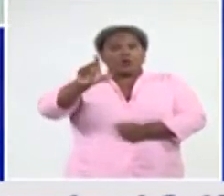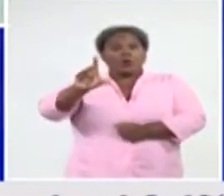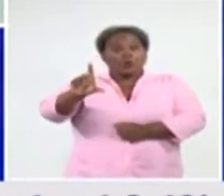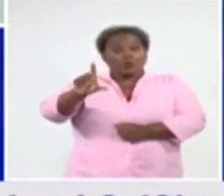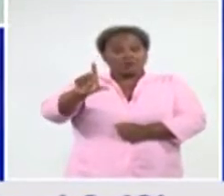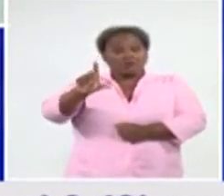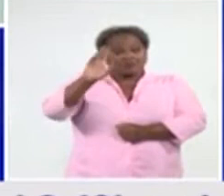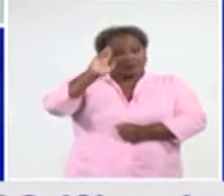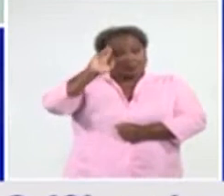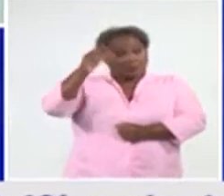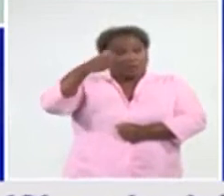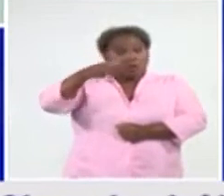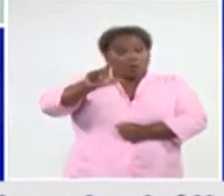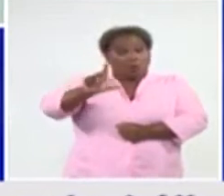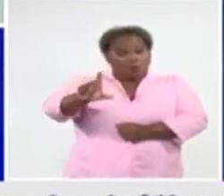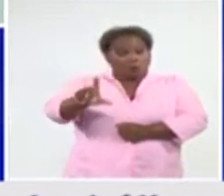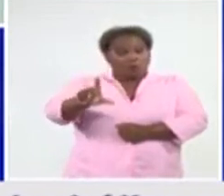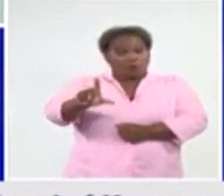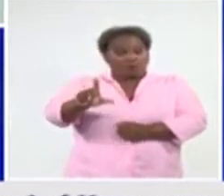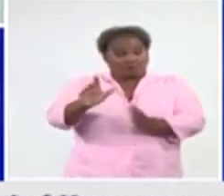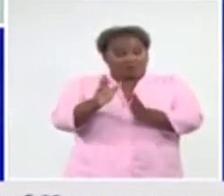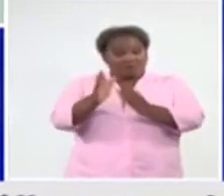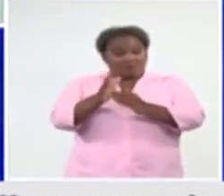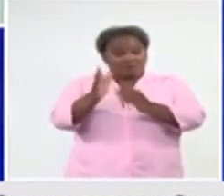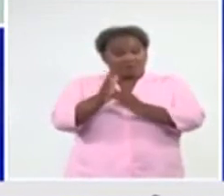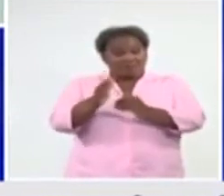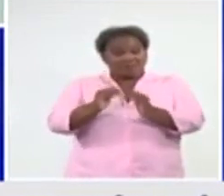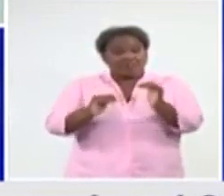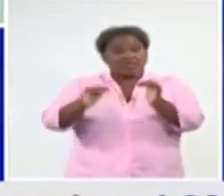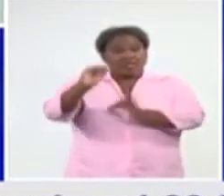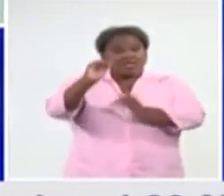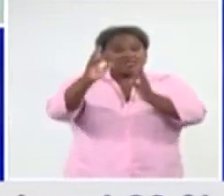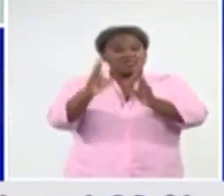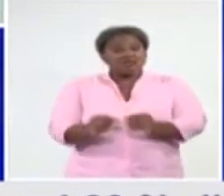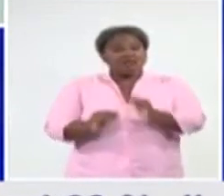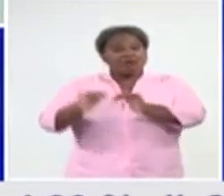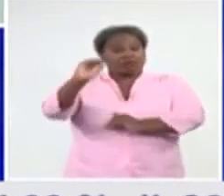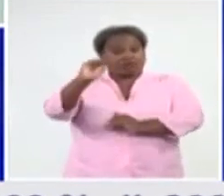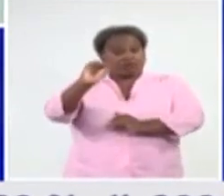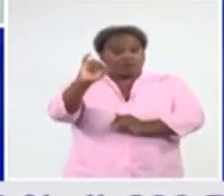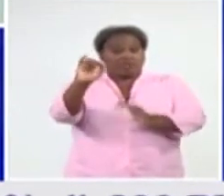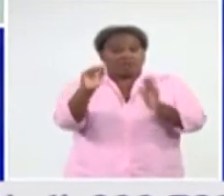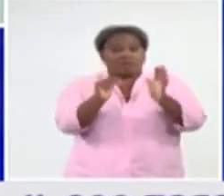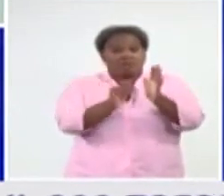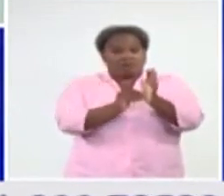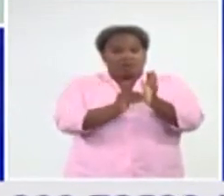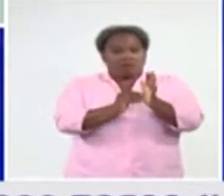había sido el mes de más elevada cifra, eran